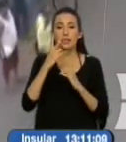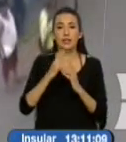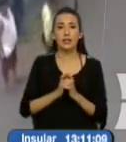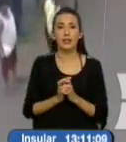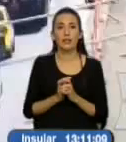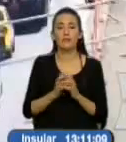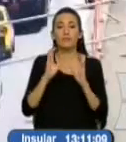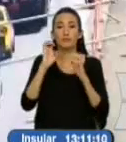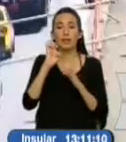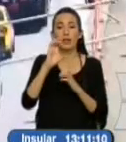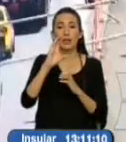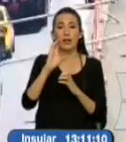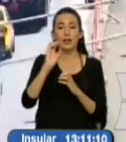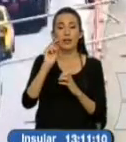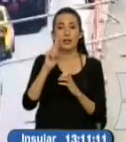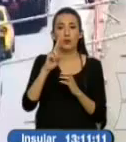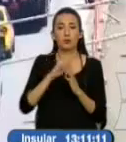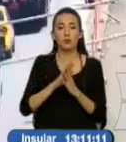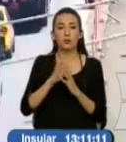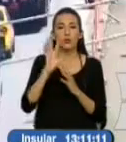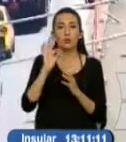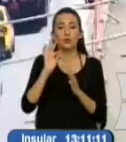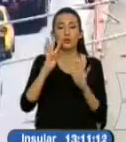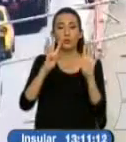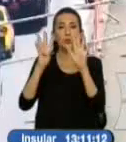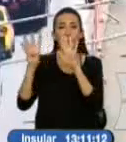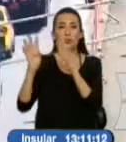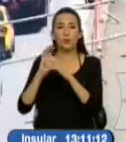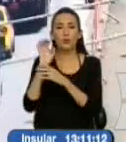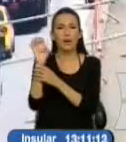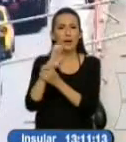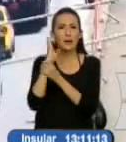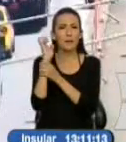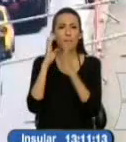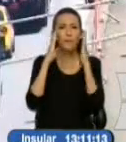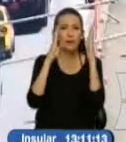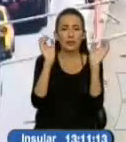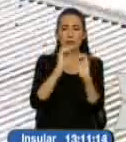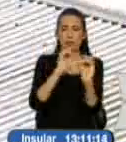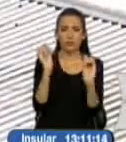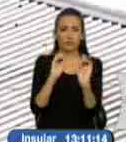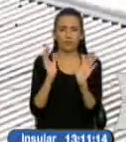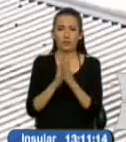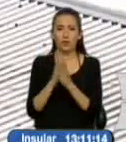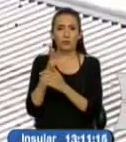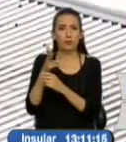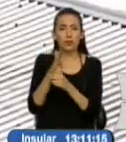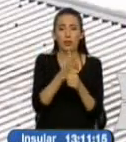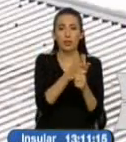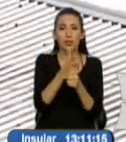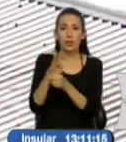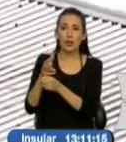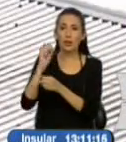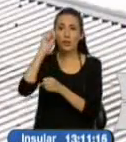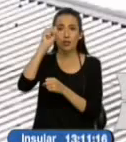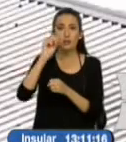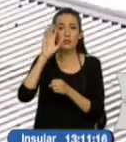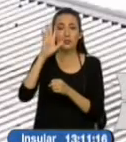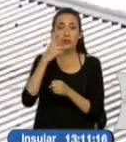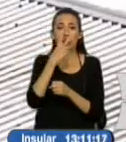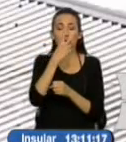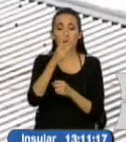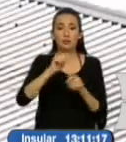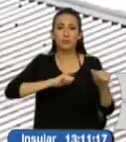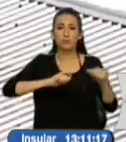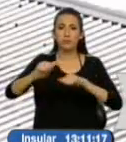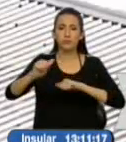el ECO 911 señaló que no recibieron llamadas de emergencia y que a través de las cámaras de seguridad se visualizó que el movimiento